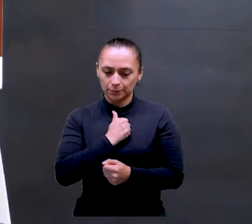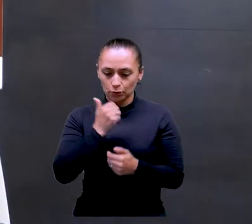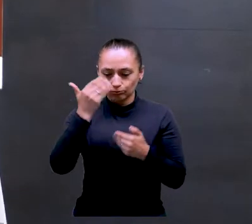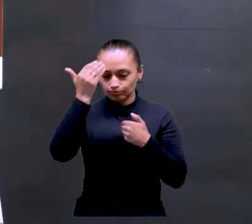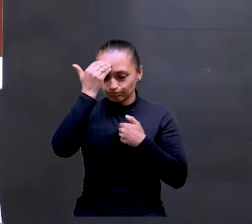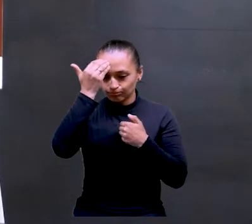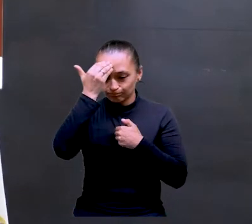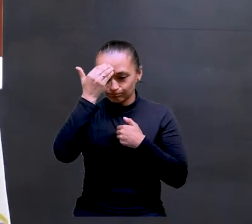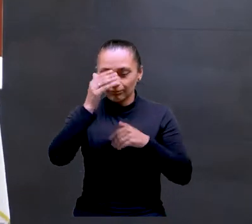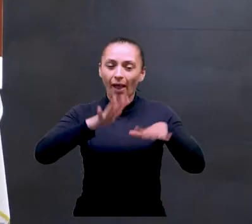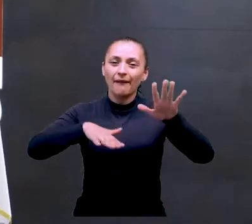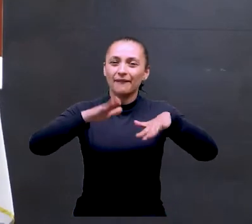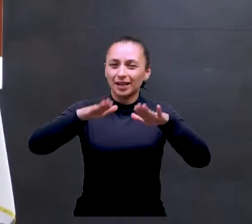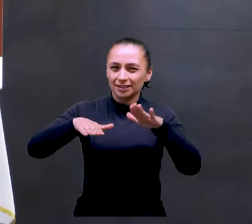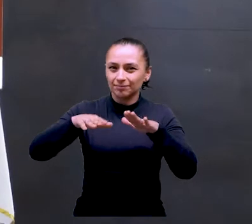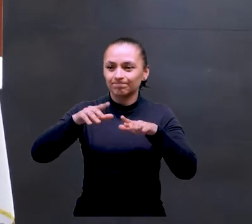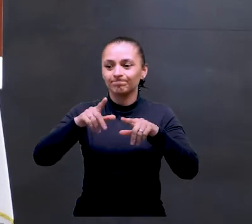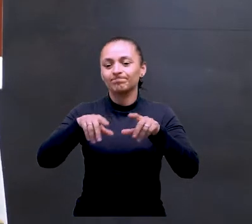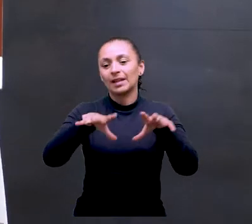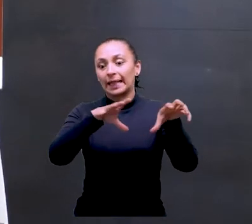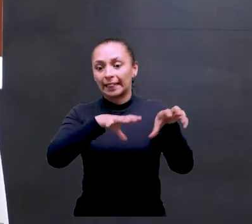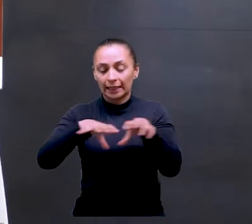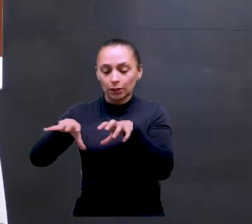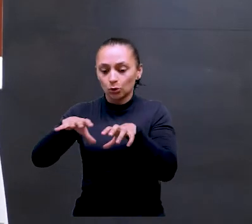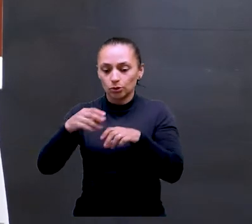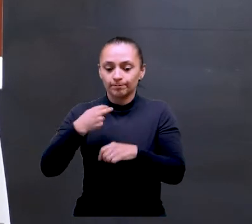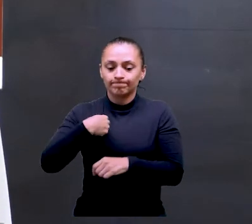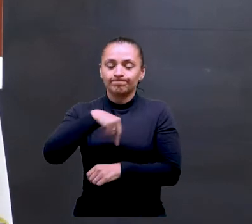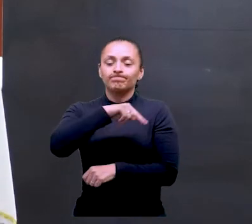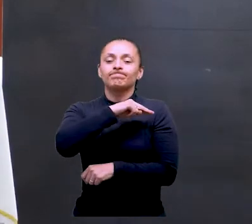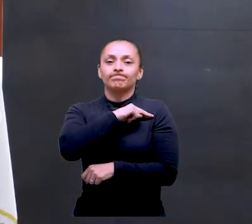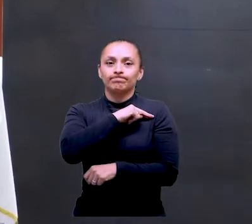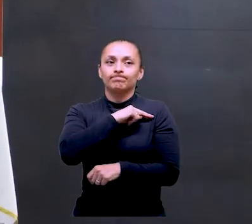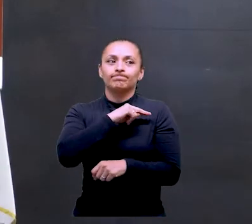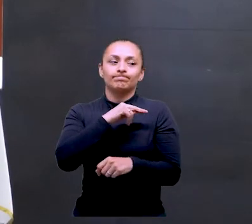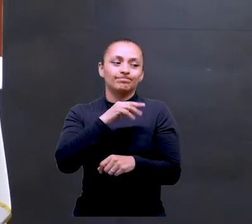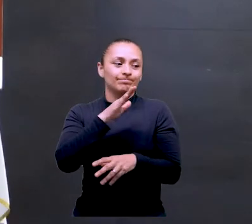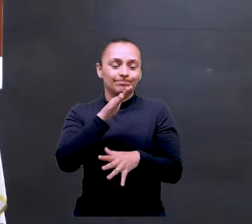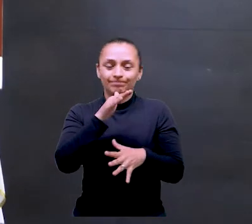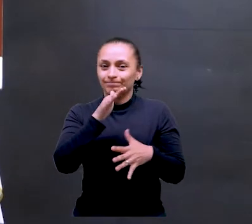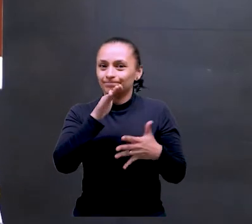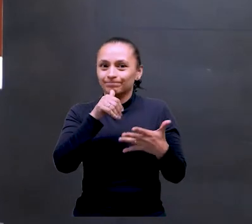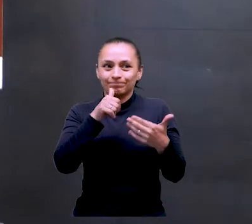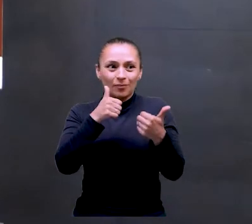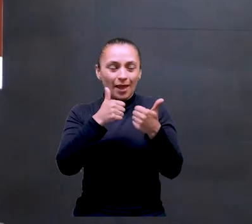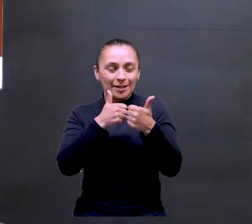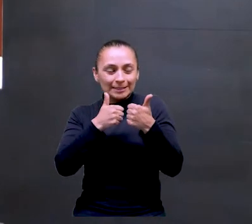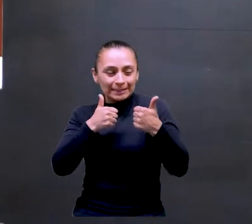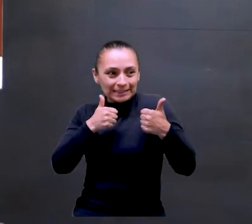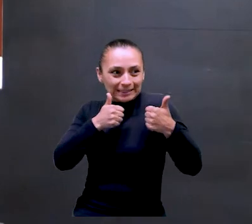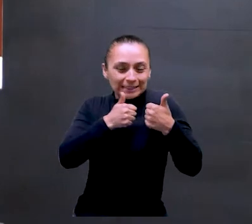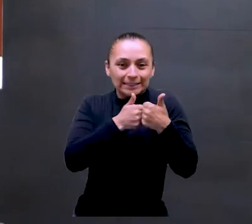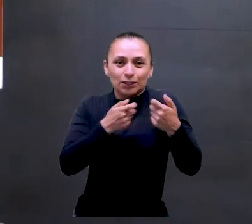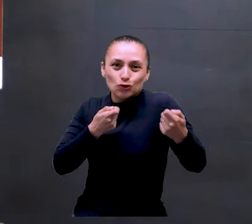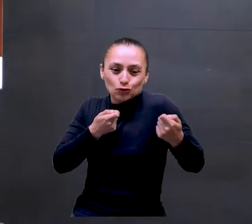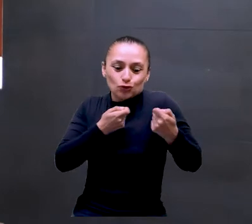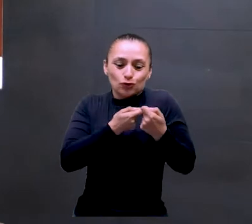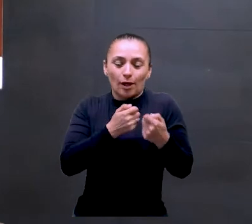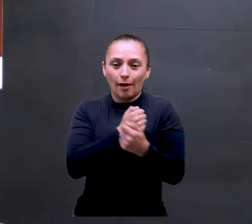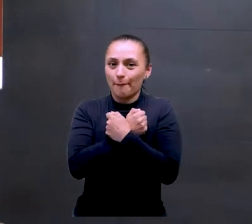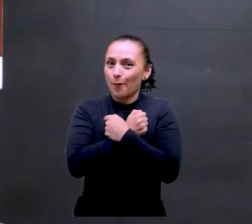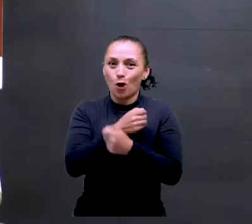reconozcamos que muchas veces hay actitudes en nosotros que nos apartan del amor de dios